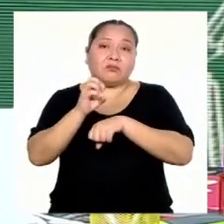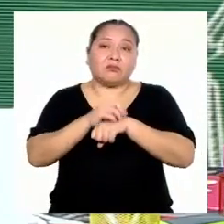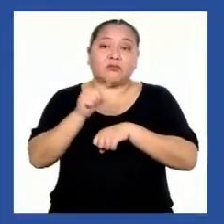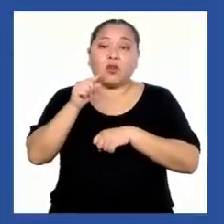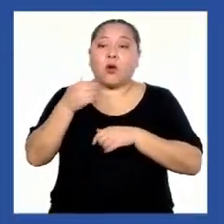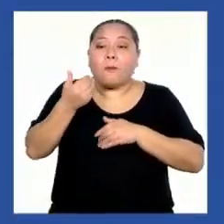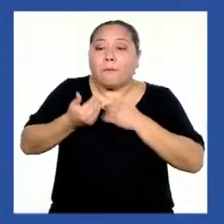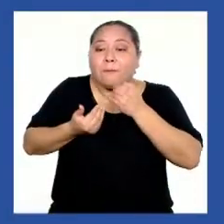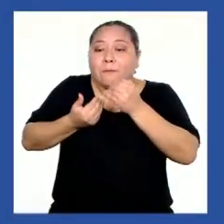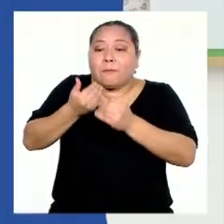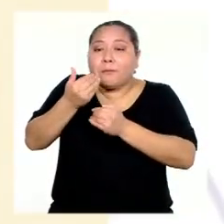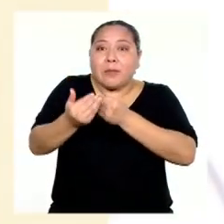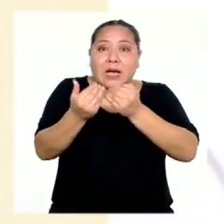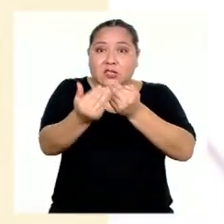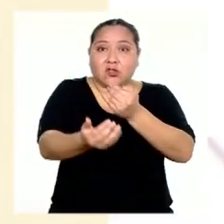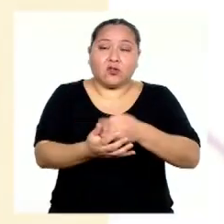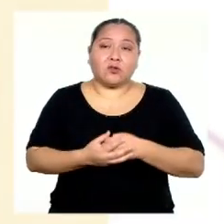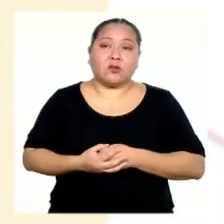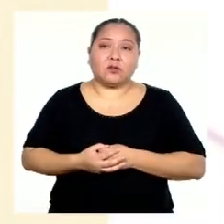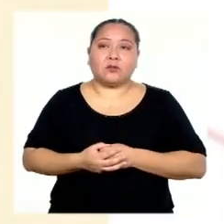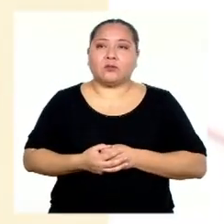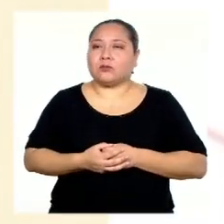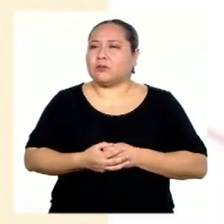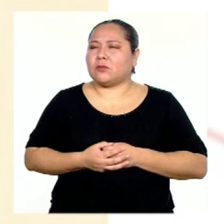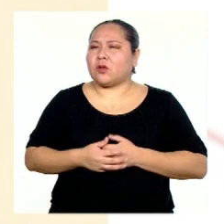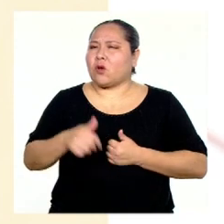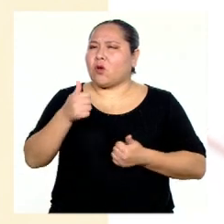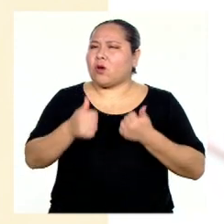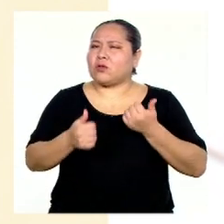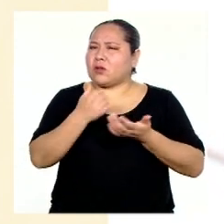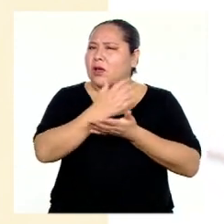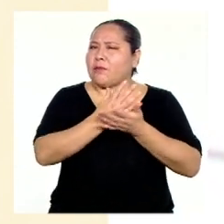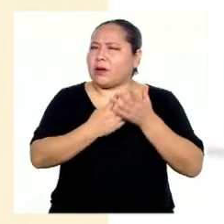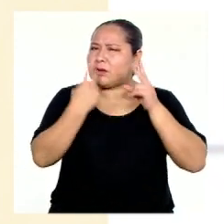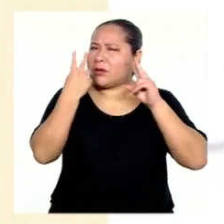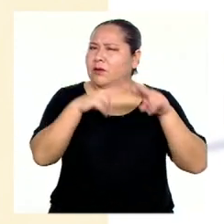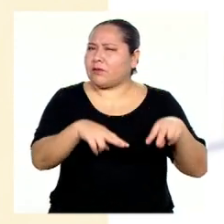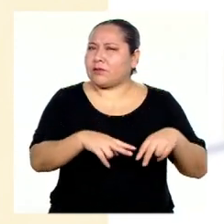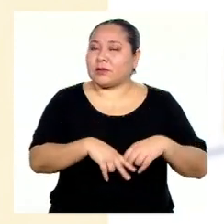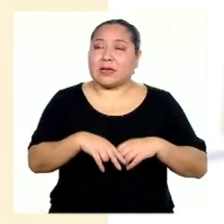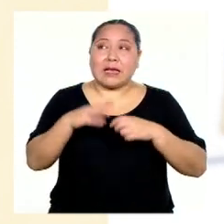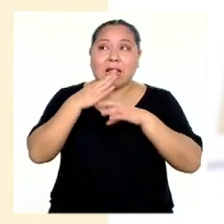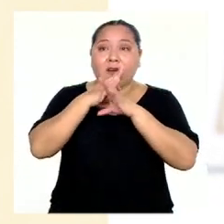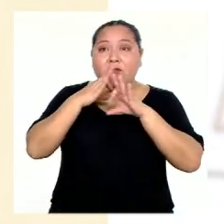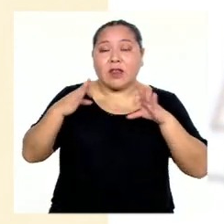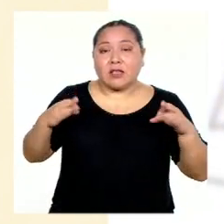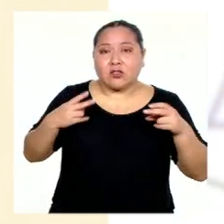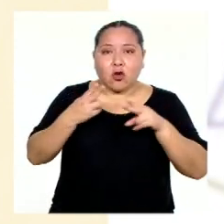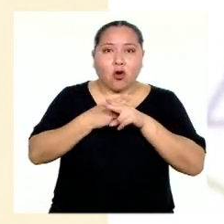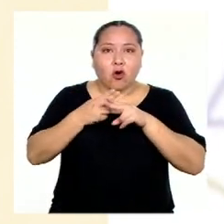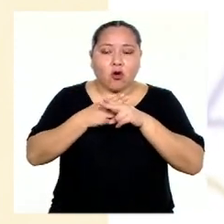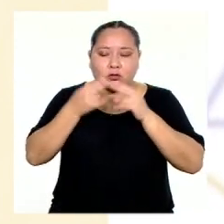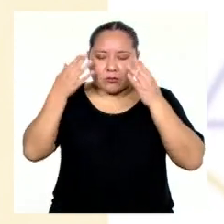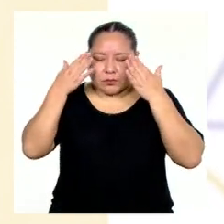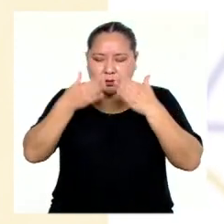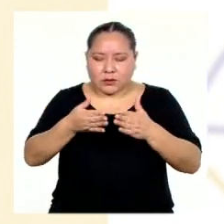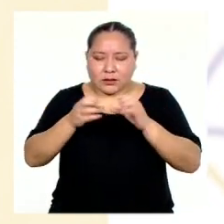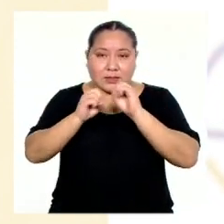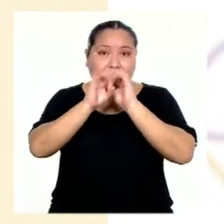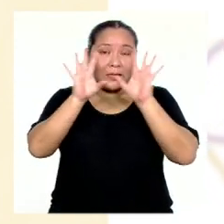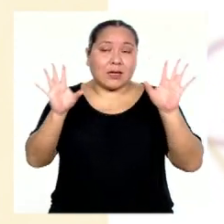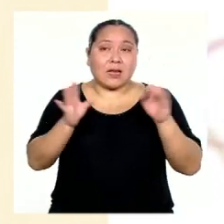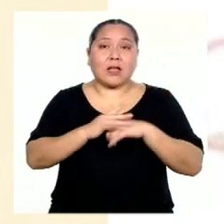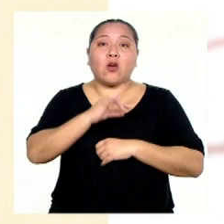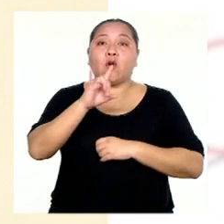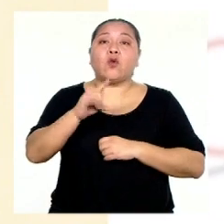una secuencia. ¿Y qué aspectos podemos resaltar? Que las frases son breves, precisas y claras, y que